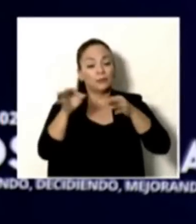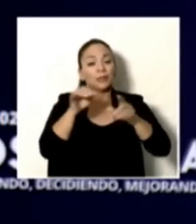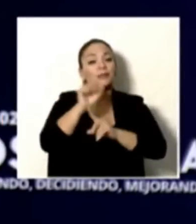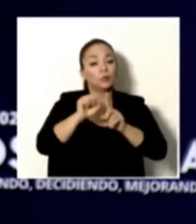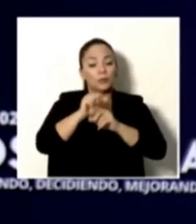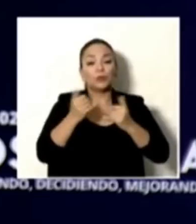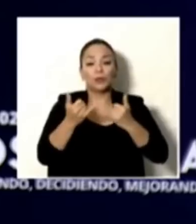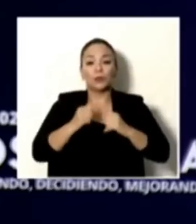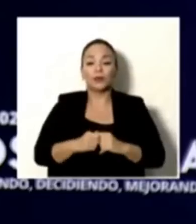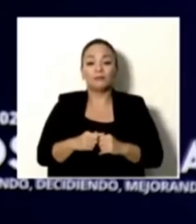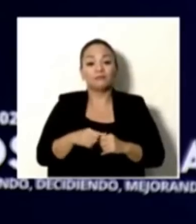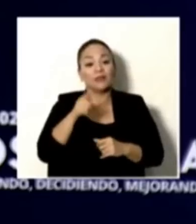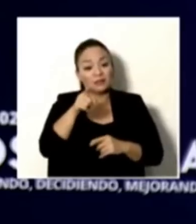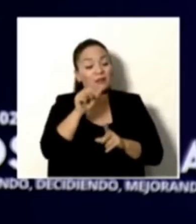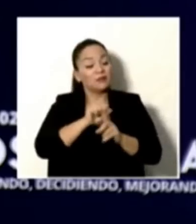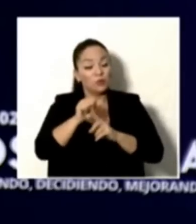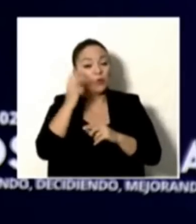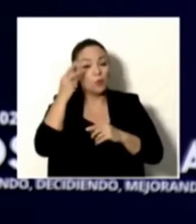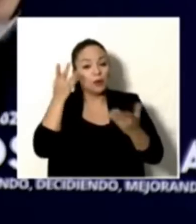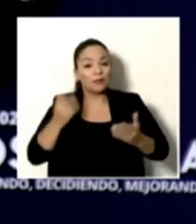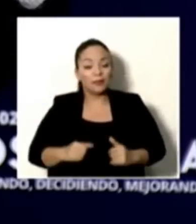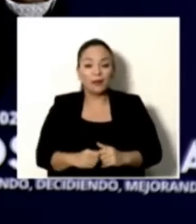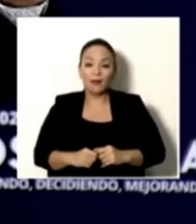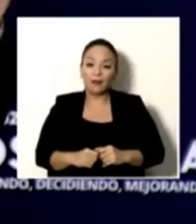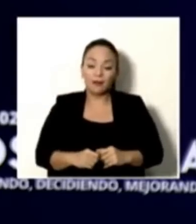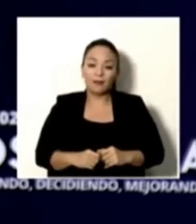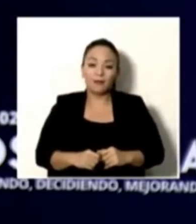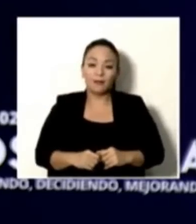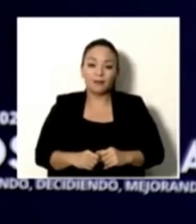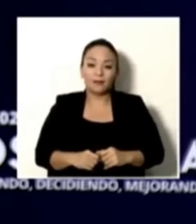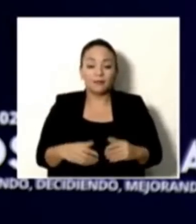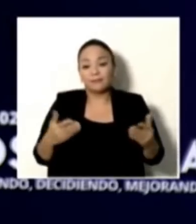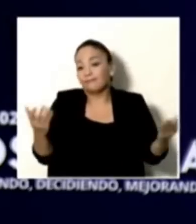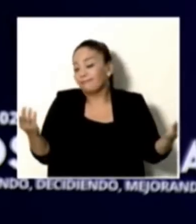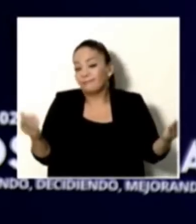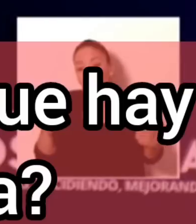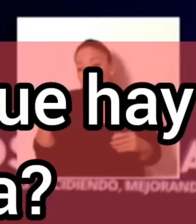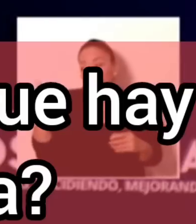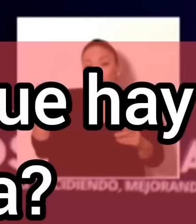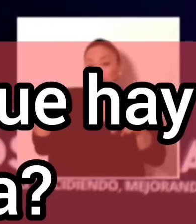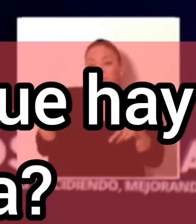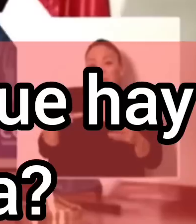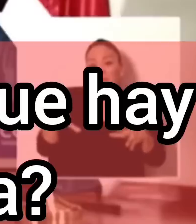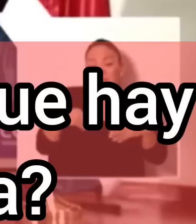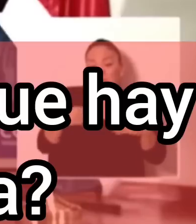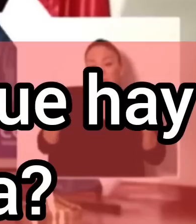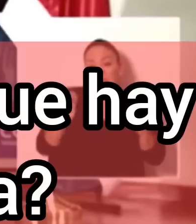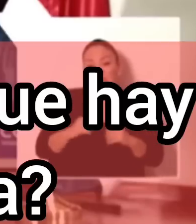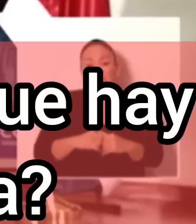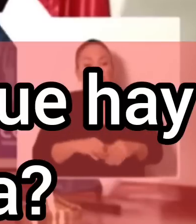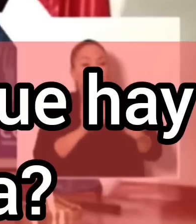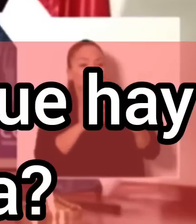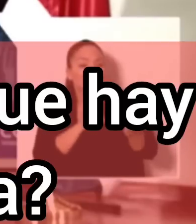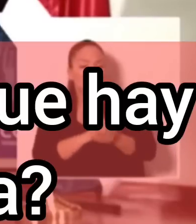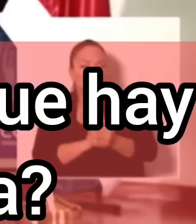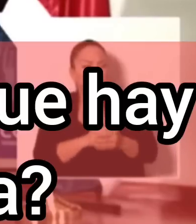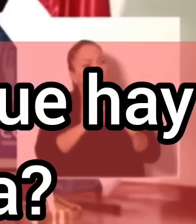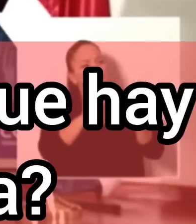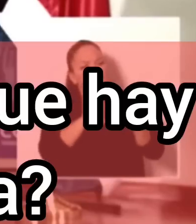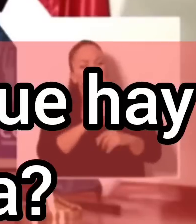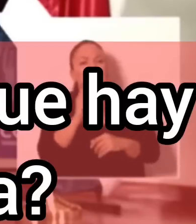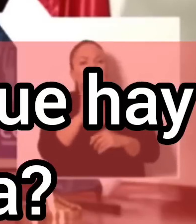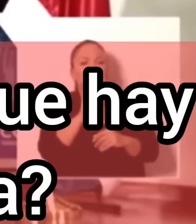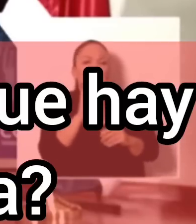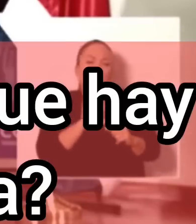estamos. Ahí está el costo político. Me parece que los otros ya no tienen forma de asumirlo. No, no, está muy bien. Está bien que don Carlos tome